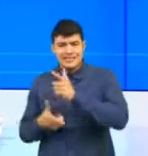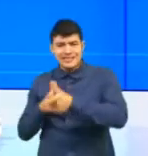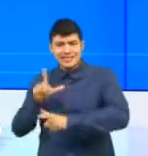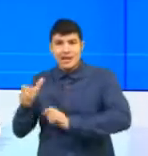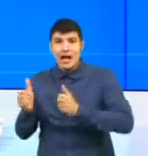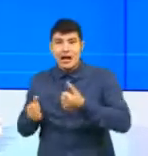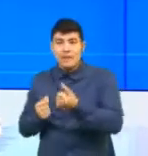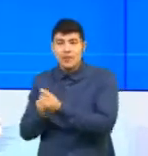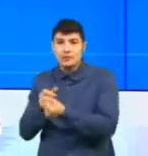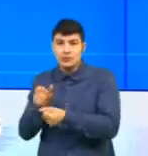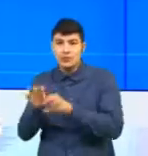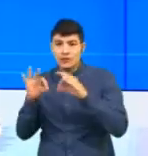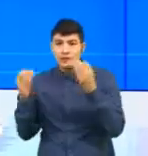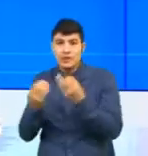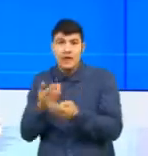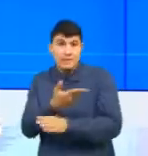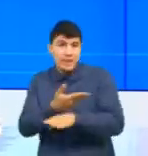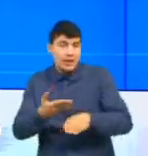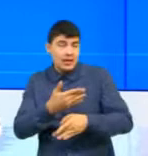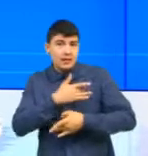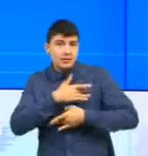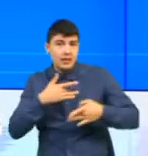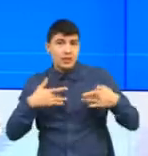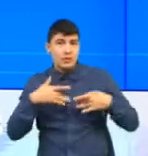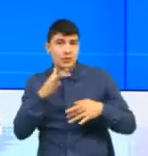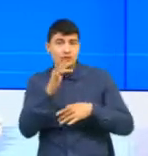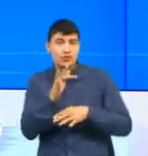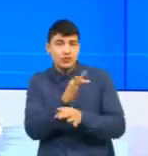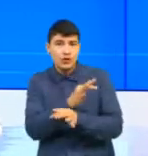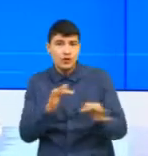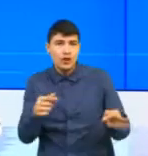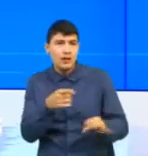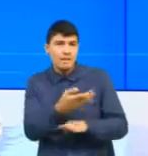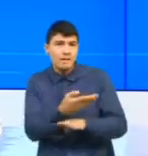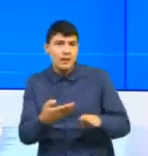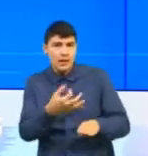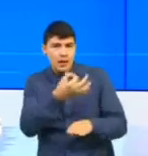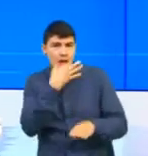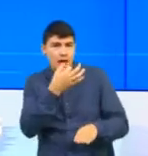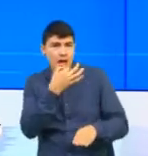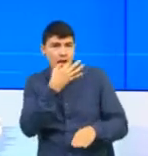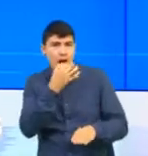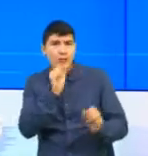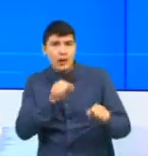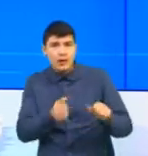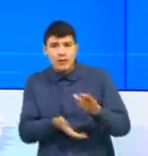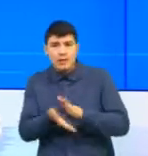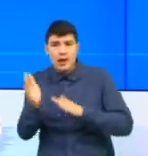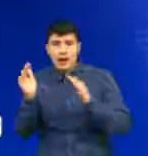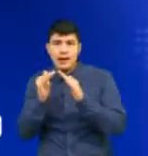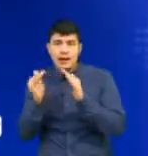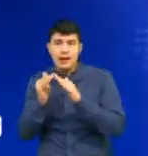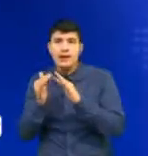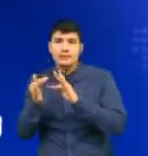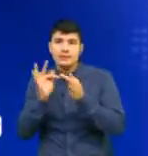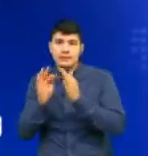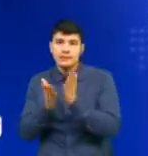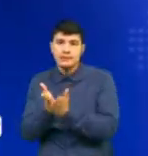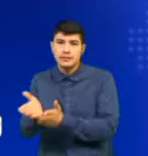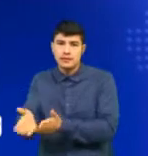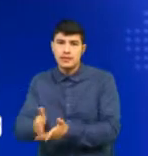Hoy pide a Salud Total, su EPS, un medicamento que le permita volver a casa y seguir con su tratamiento.